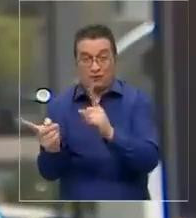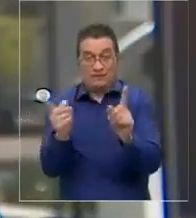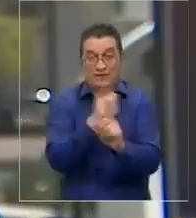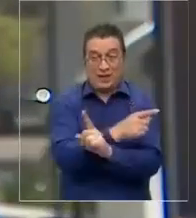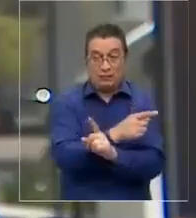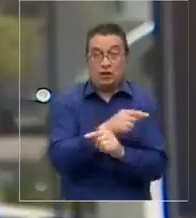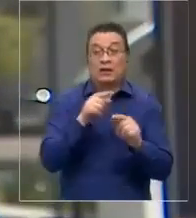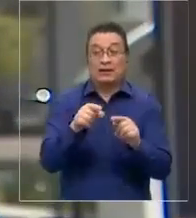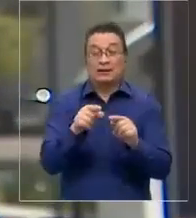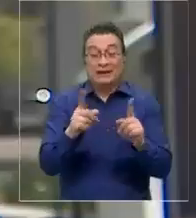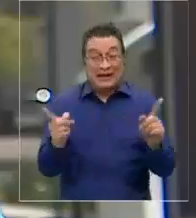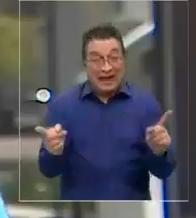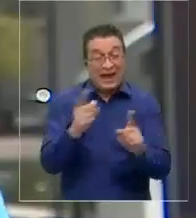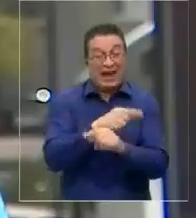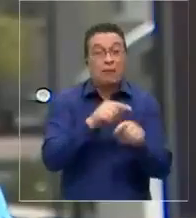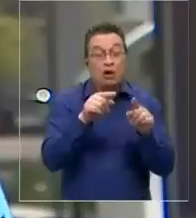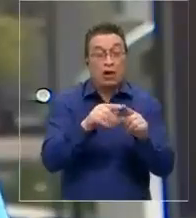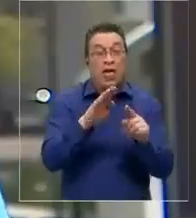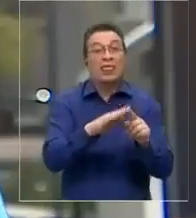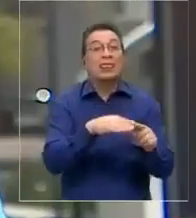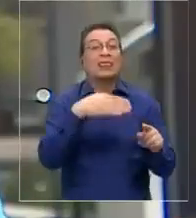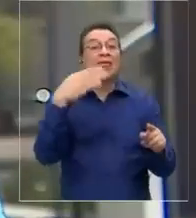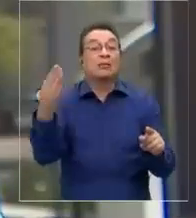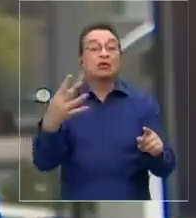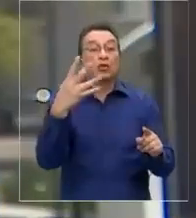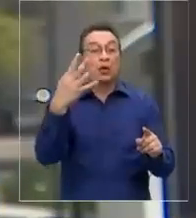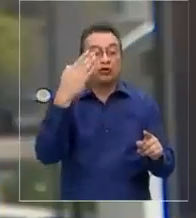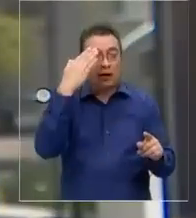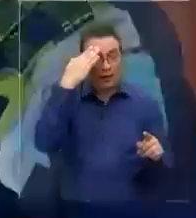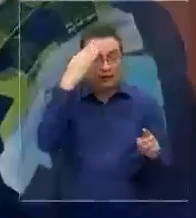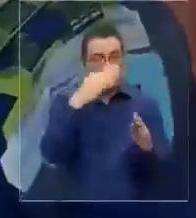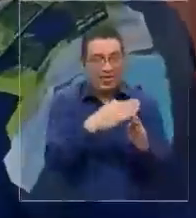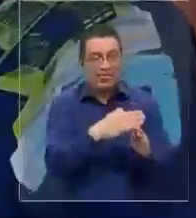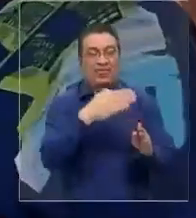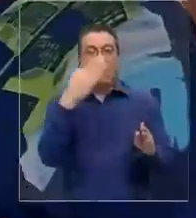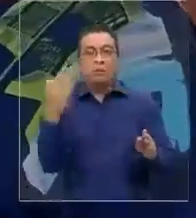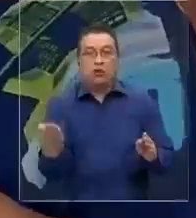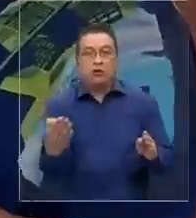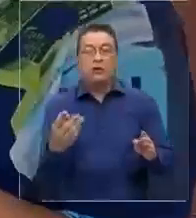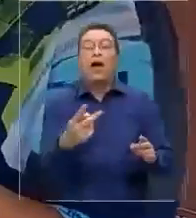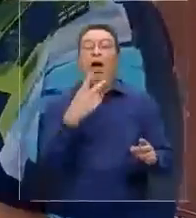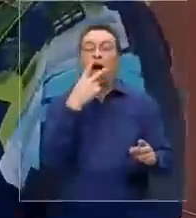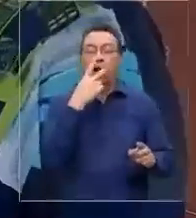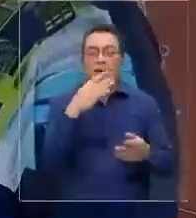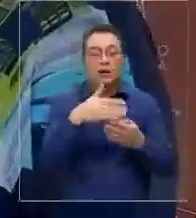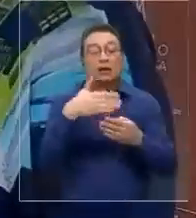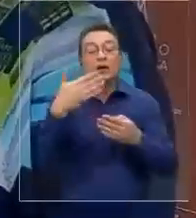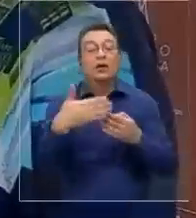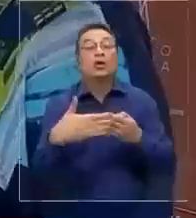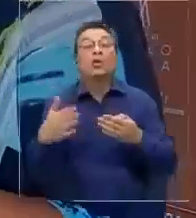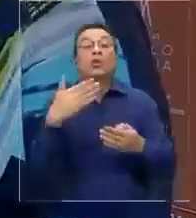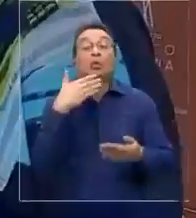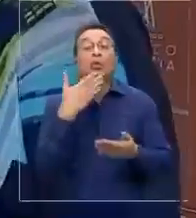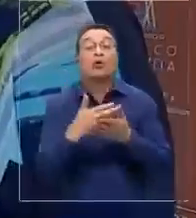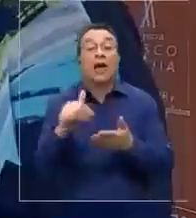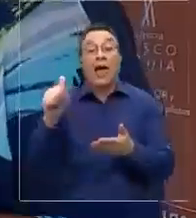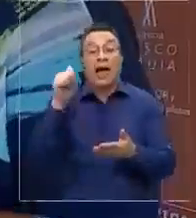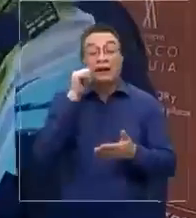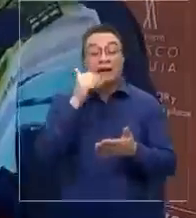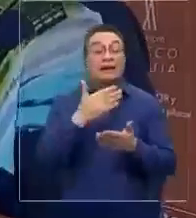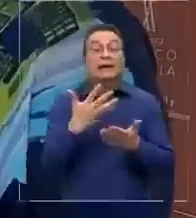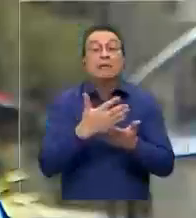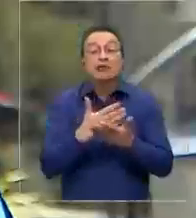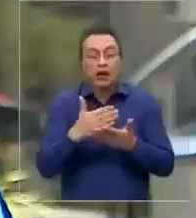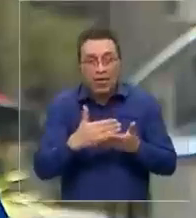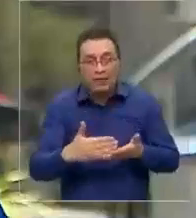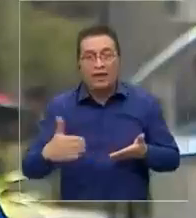efecto de ese cambio es posterior de 4 días. Por lo tanto, lo vamos a ver a partir de lo que ocurrió ayer en